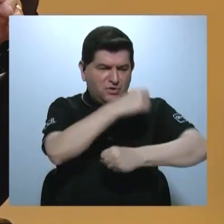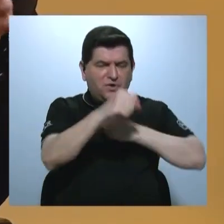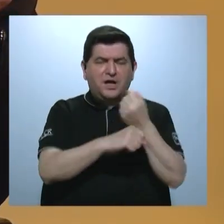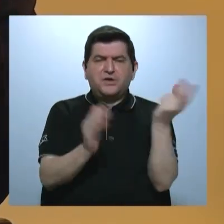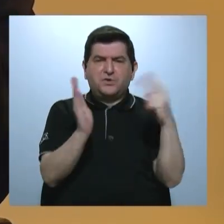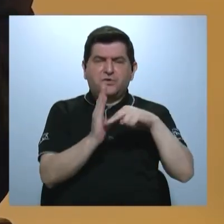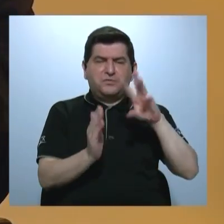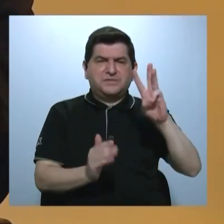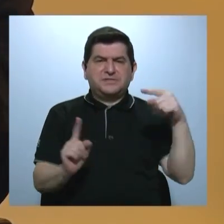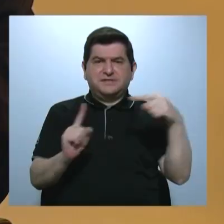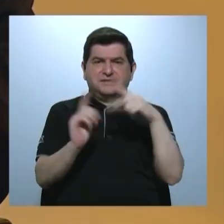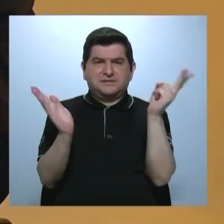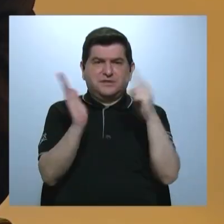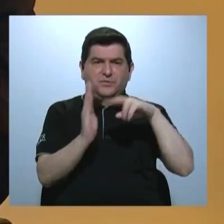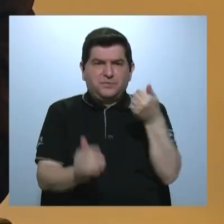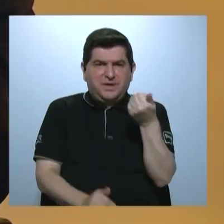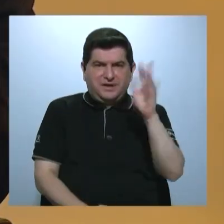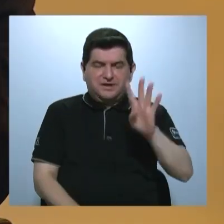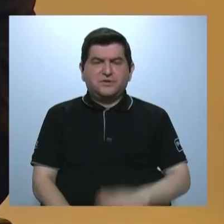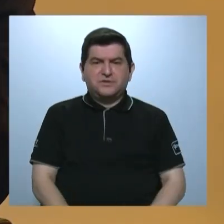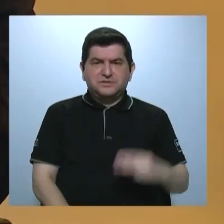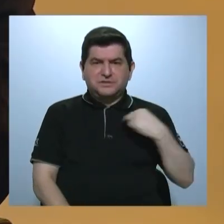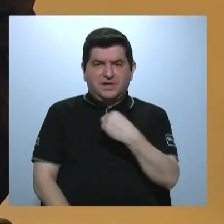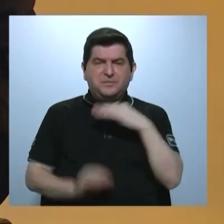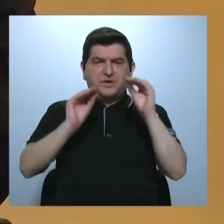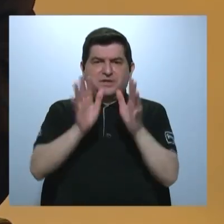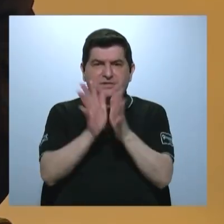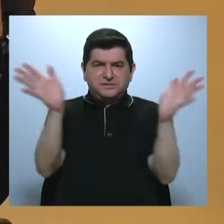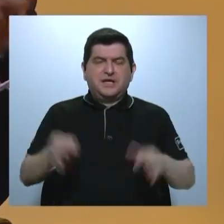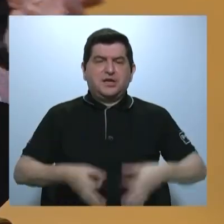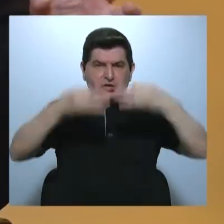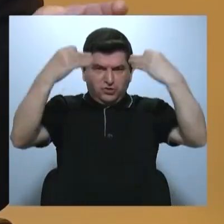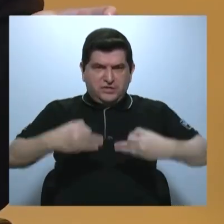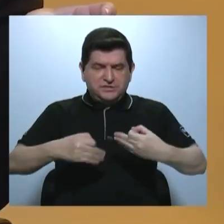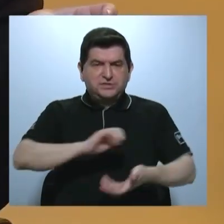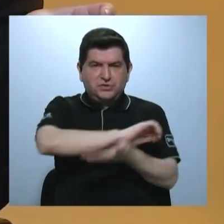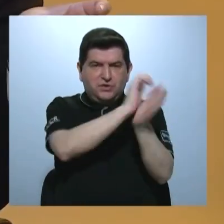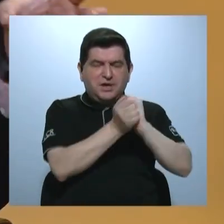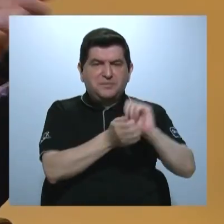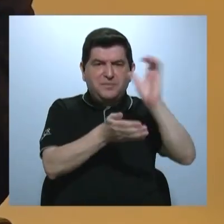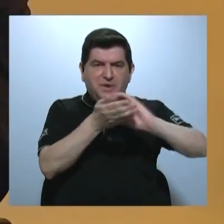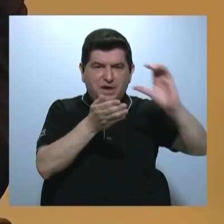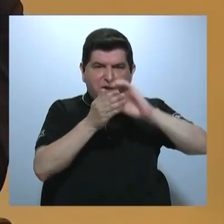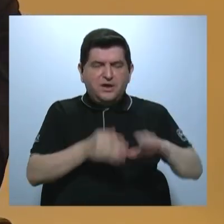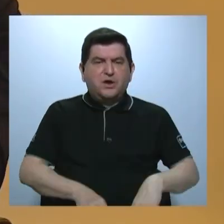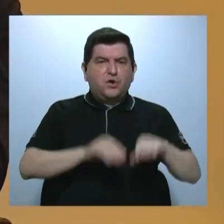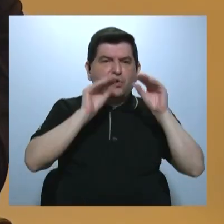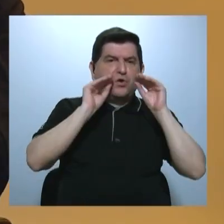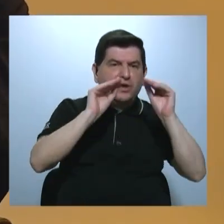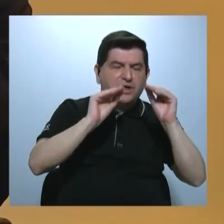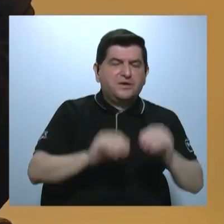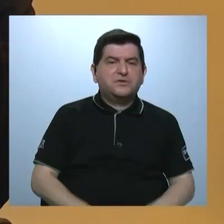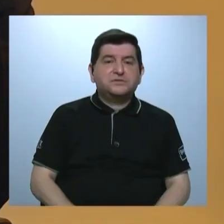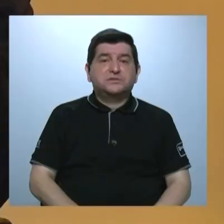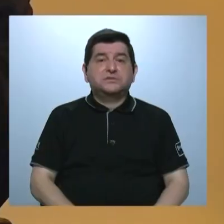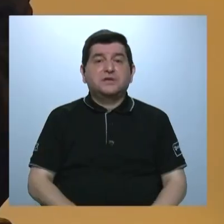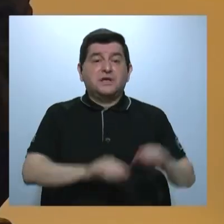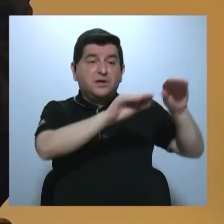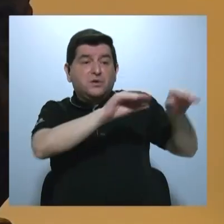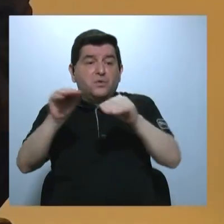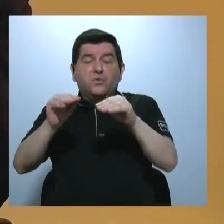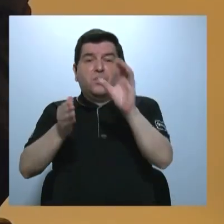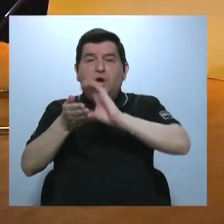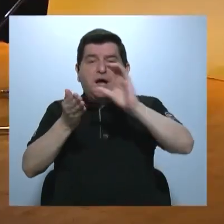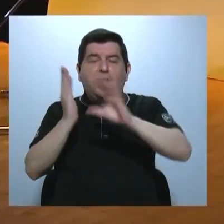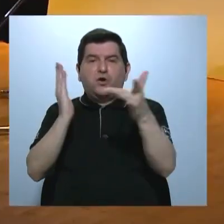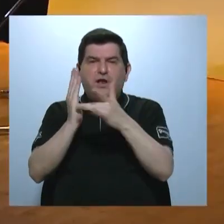2006 y el 2014 aproximadamente, el MEP tomó una decisión, transformar colegios académicos en colegios técnicos. La inversión que se